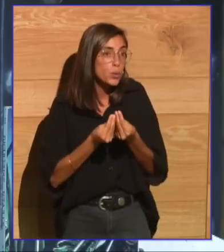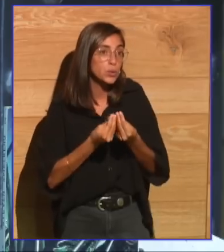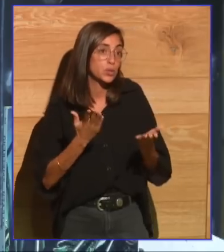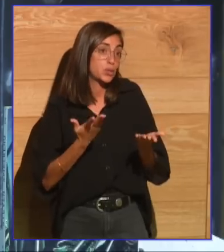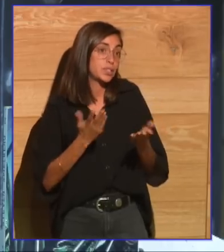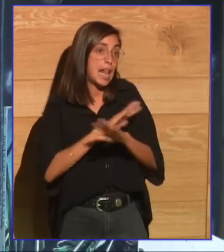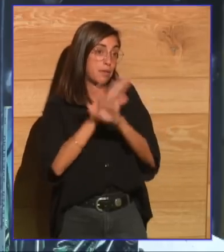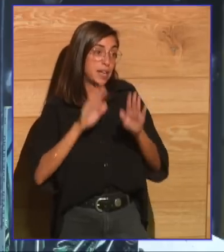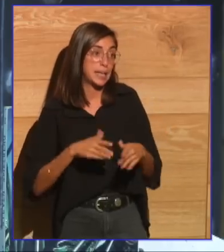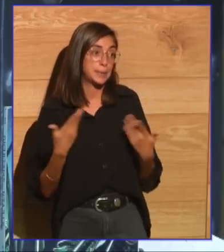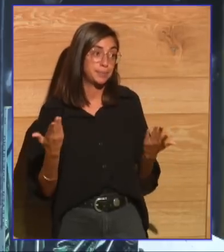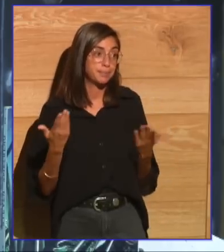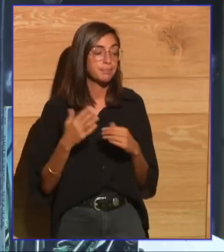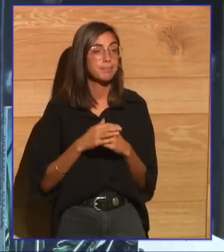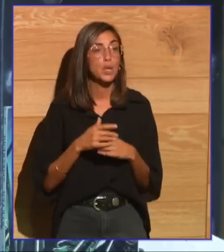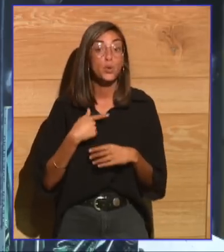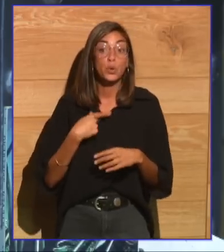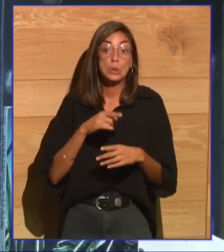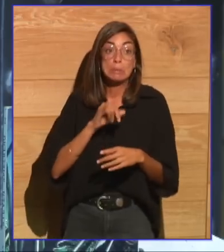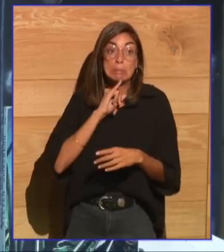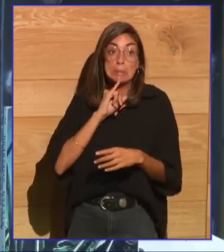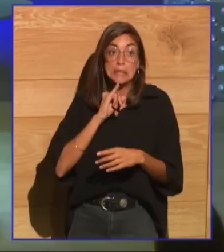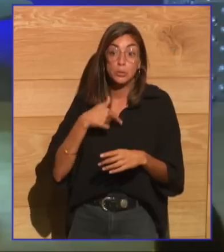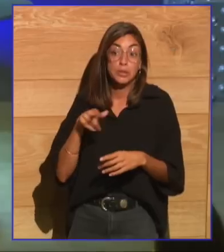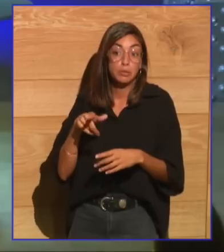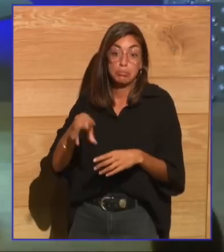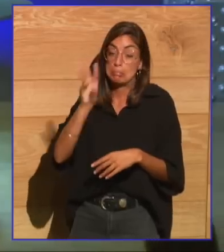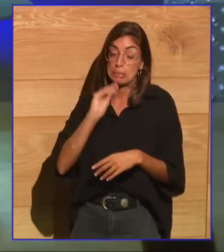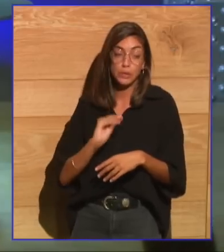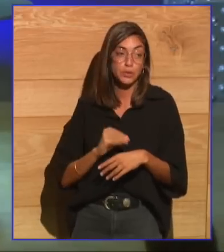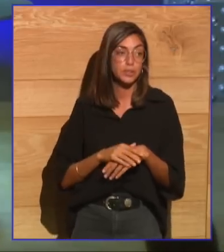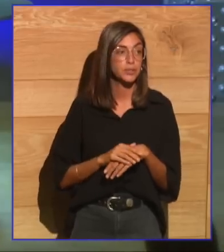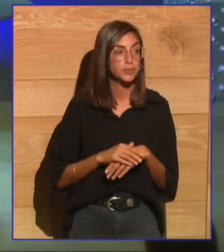aliado porque yo no entiendo lo que diga